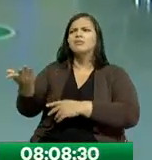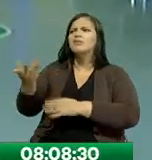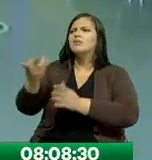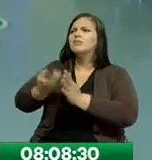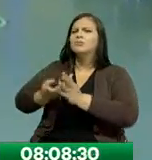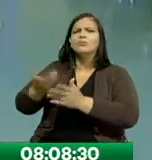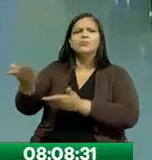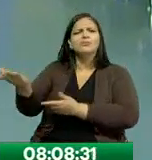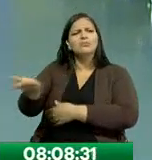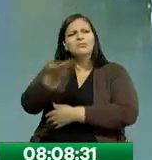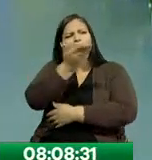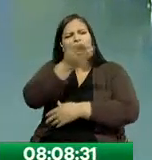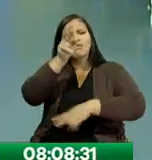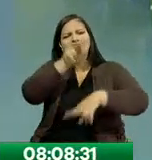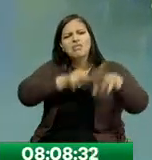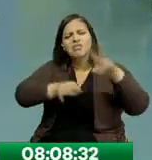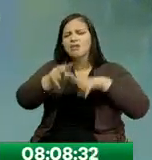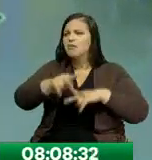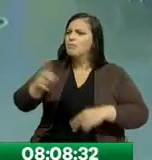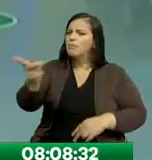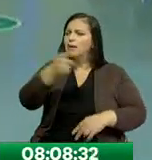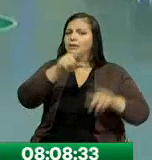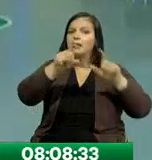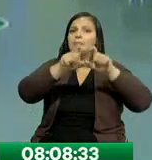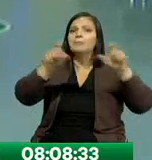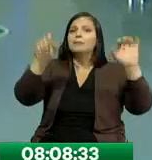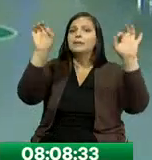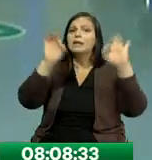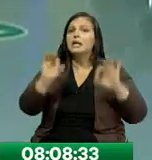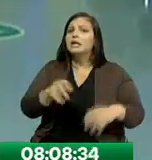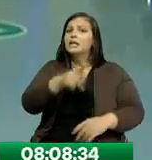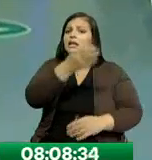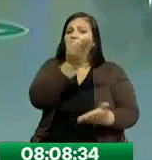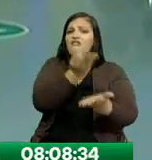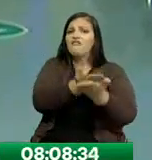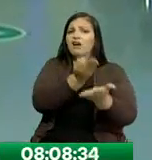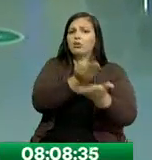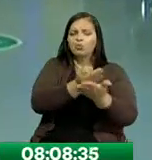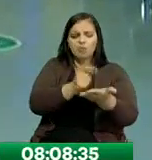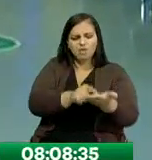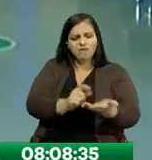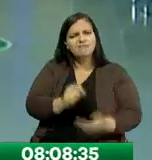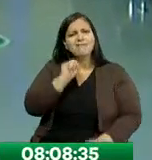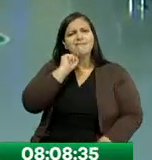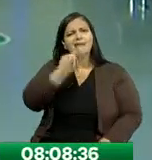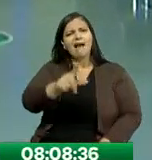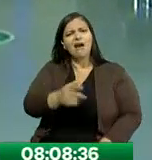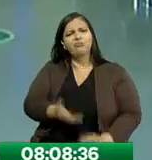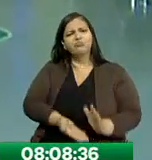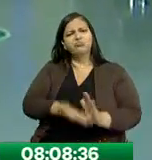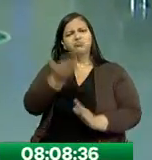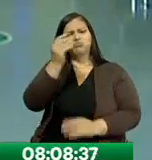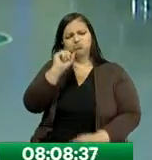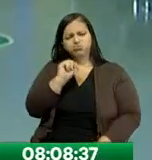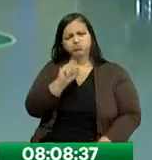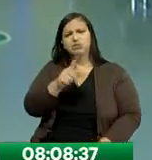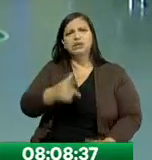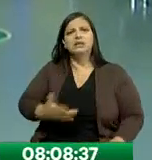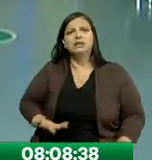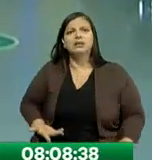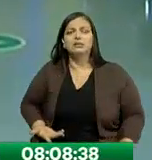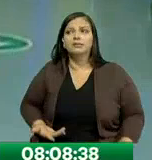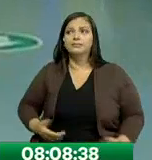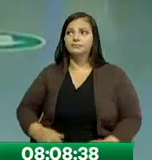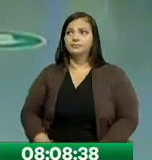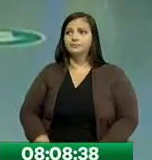cobrando a lo que le da la gana. La Defensoría del Pueblo, yo la siento tibia, tibia